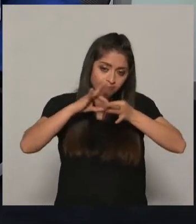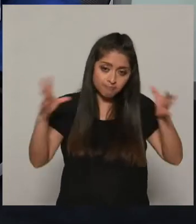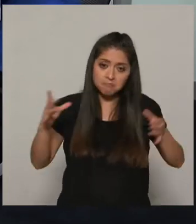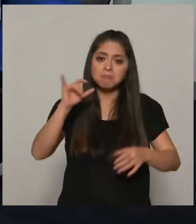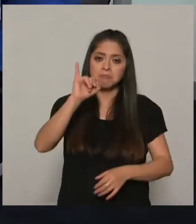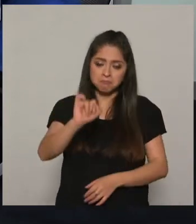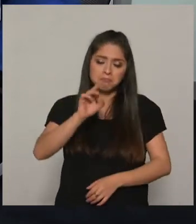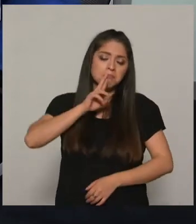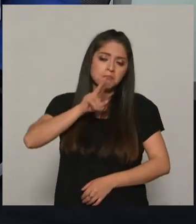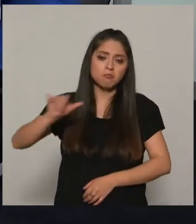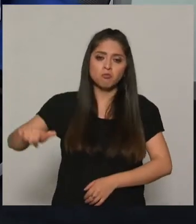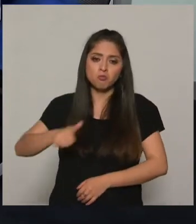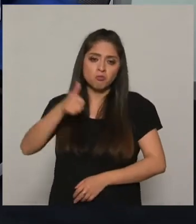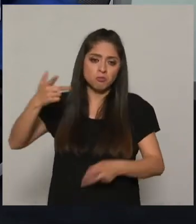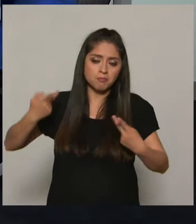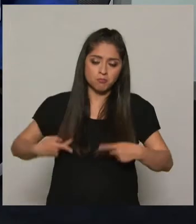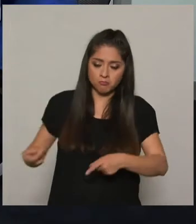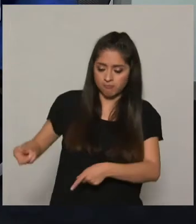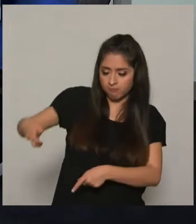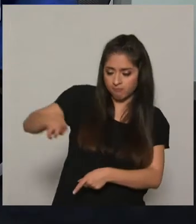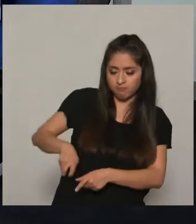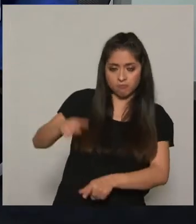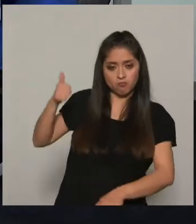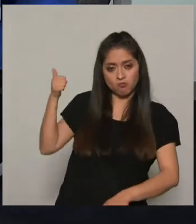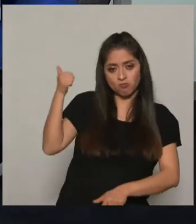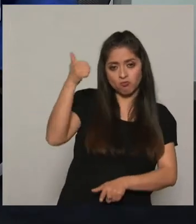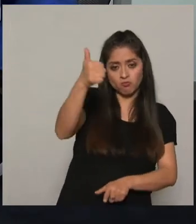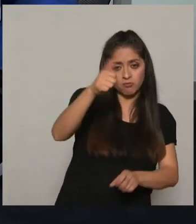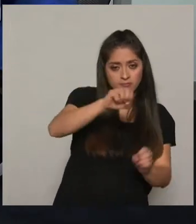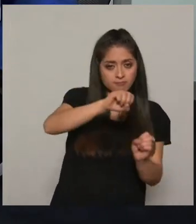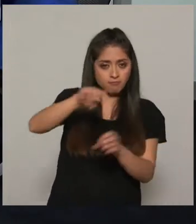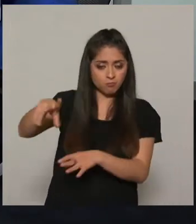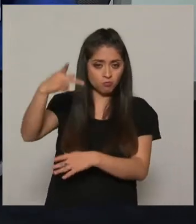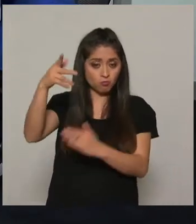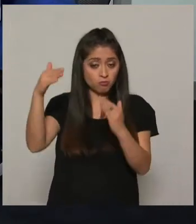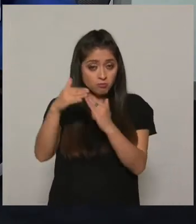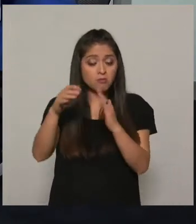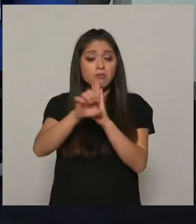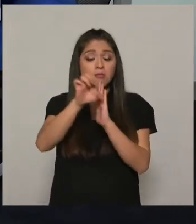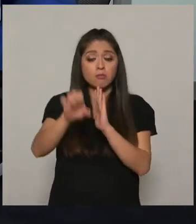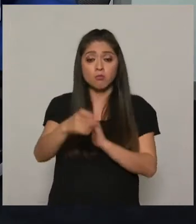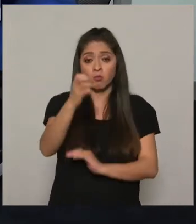persona. Es mucho más valioso eso que dejarlo o entregarle la llave para